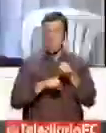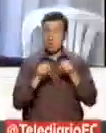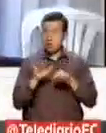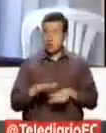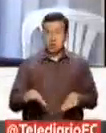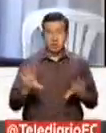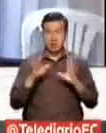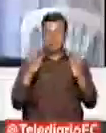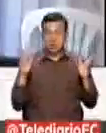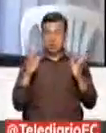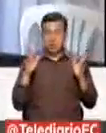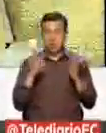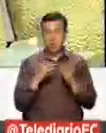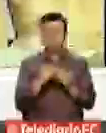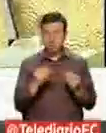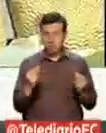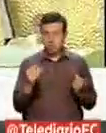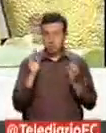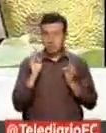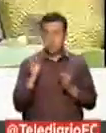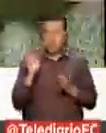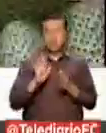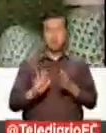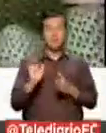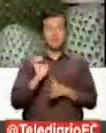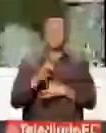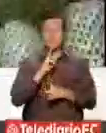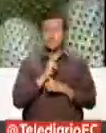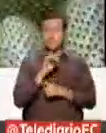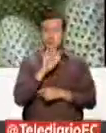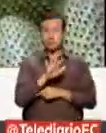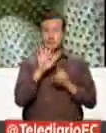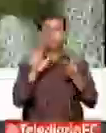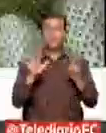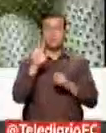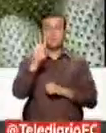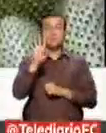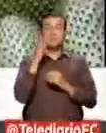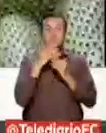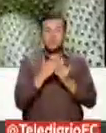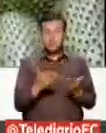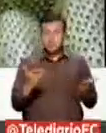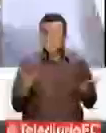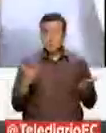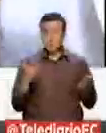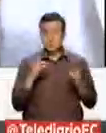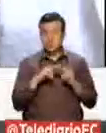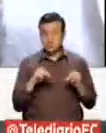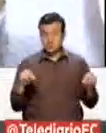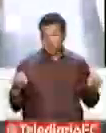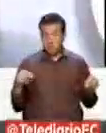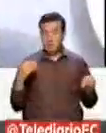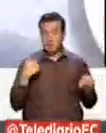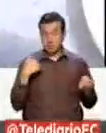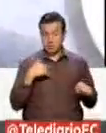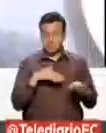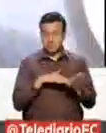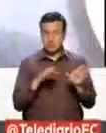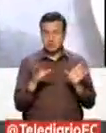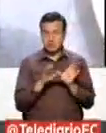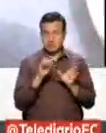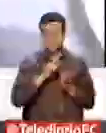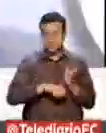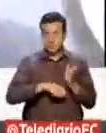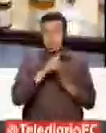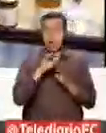sobre todo, son biodegradables. En Ecuador, 564 productos orgánicos cuentan con certificación